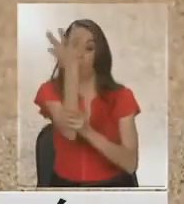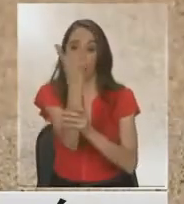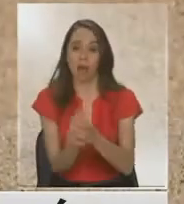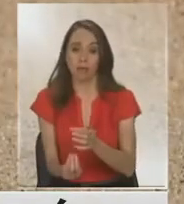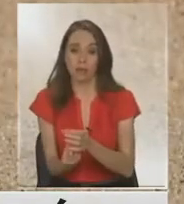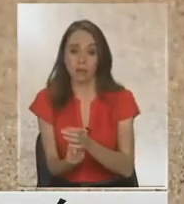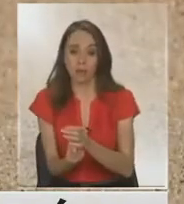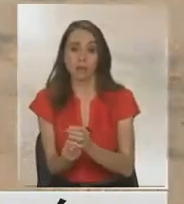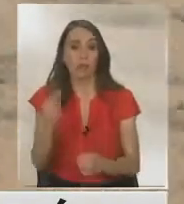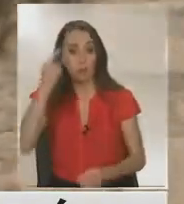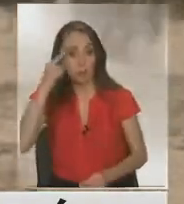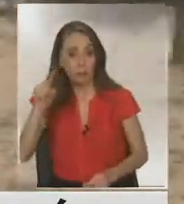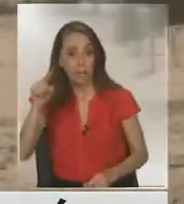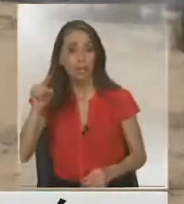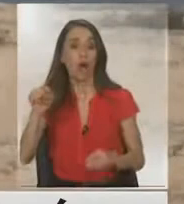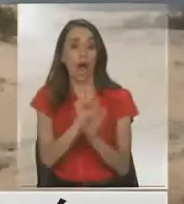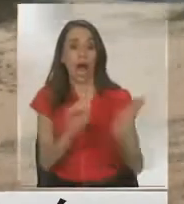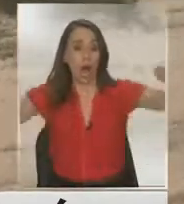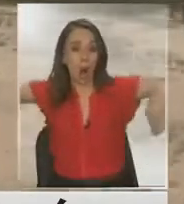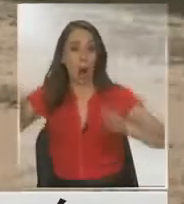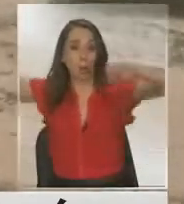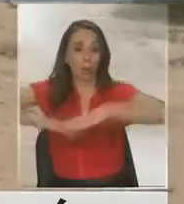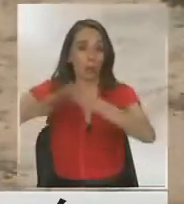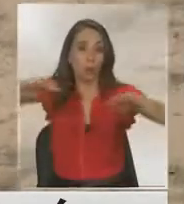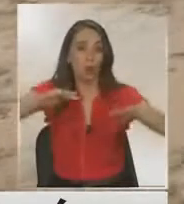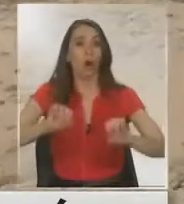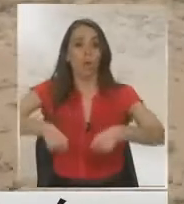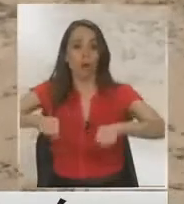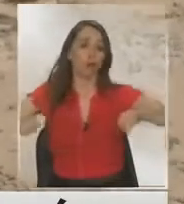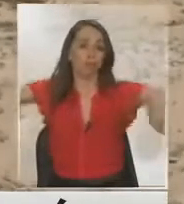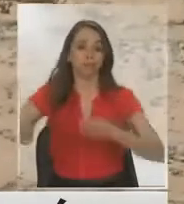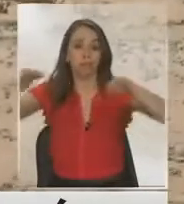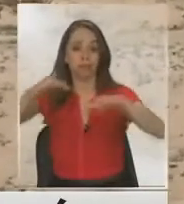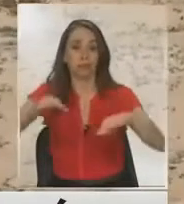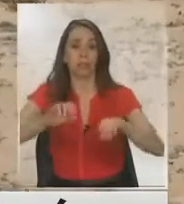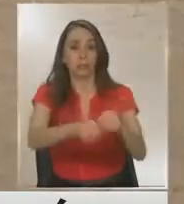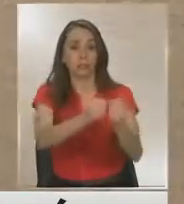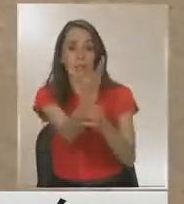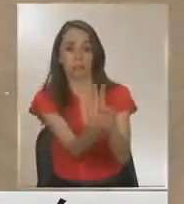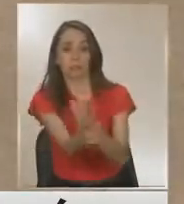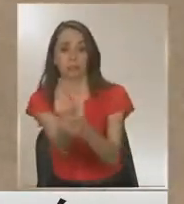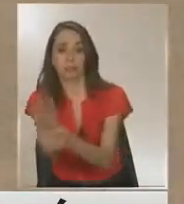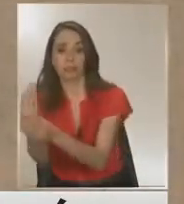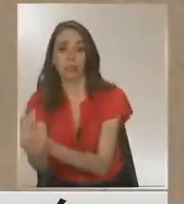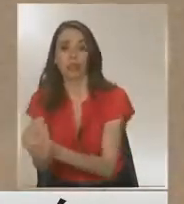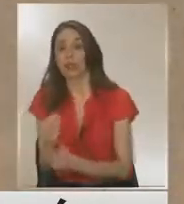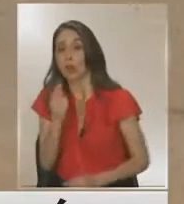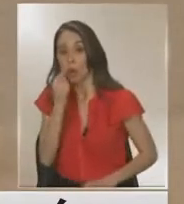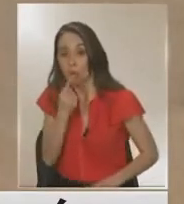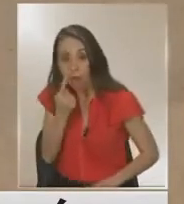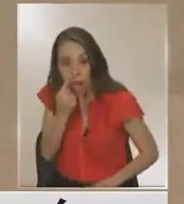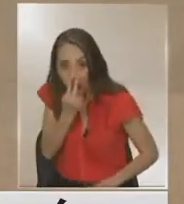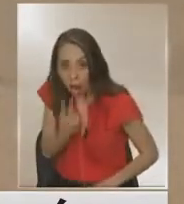extinción. Sin embargo, la llegada de vehículos motorizados han destruido todo a su paso. Conociéndola, uno